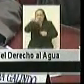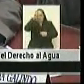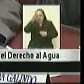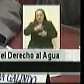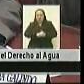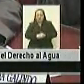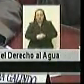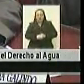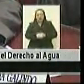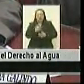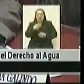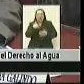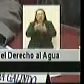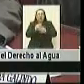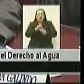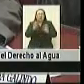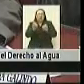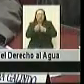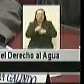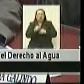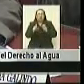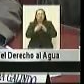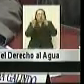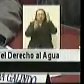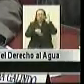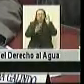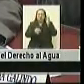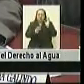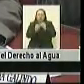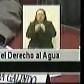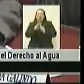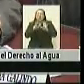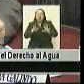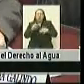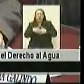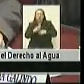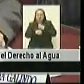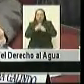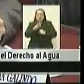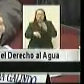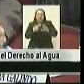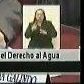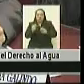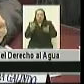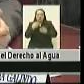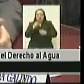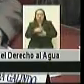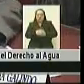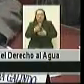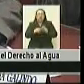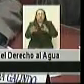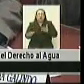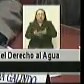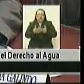República aquí ante el Pleno del Congreso en su discurso a la Nación del 28 de julio del año 2012, donde indicó que se